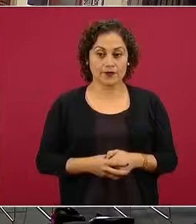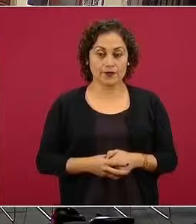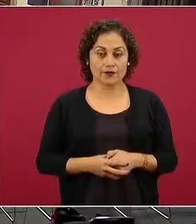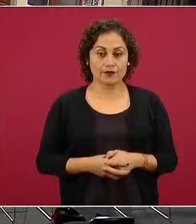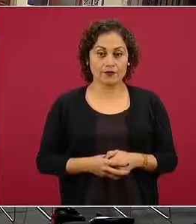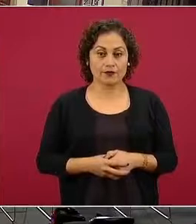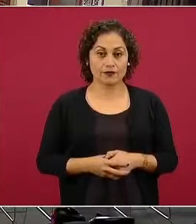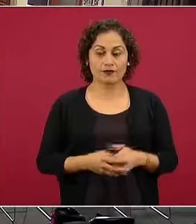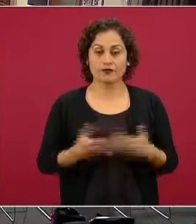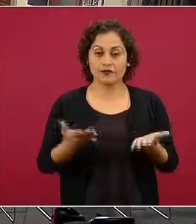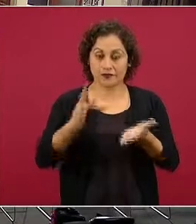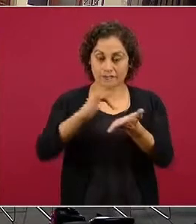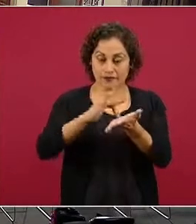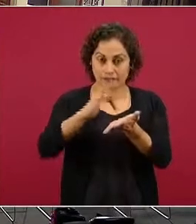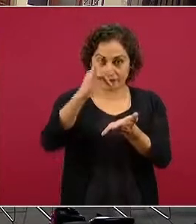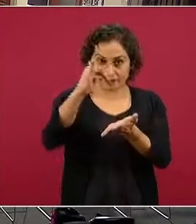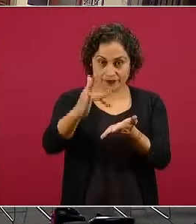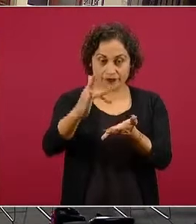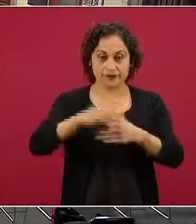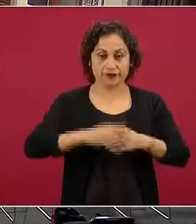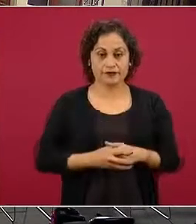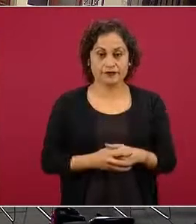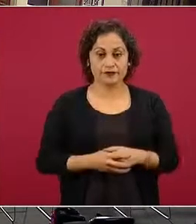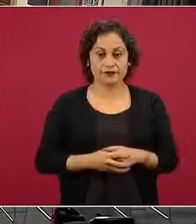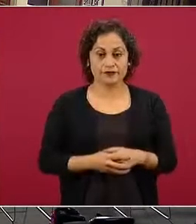Bien, pues muchas gracias, muy buenas